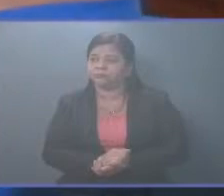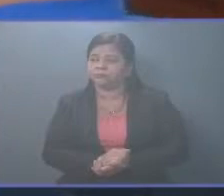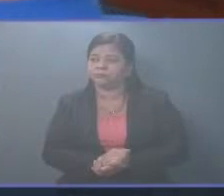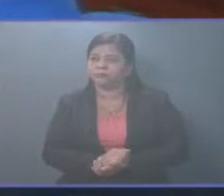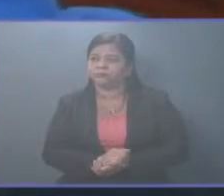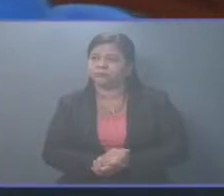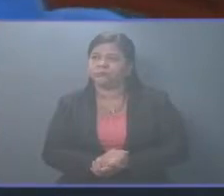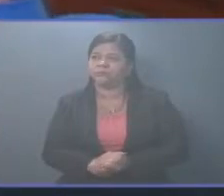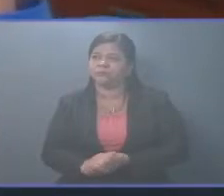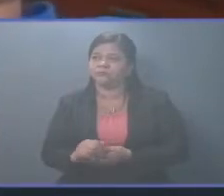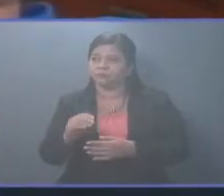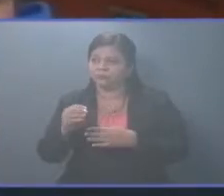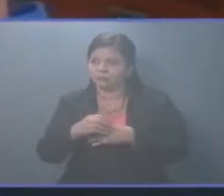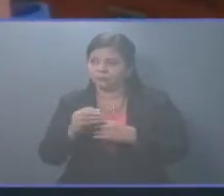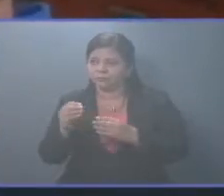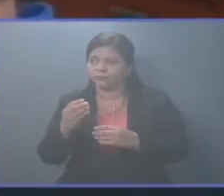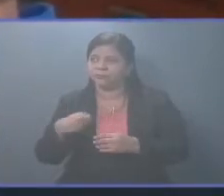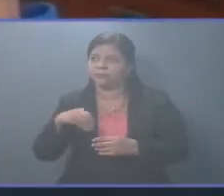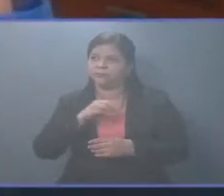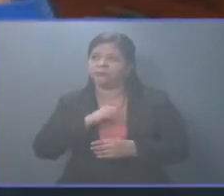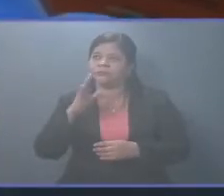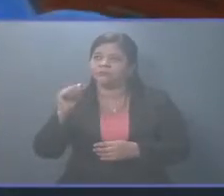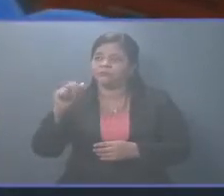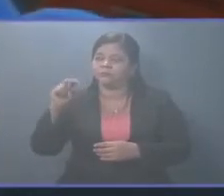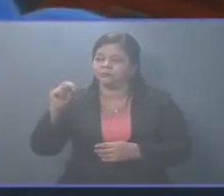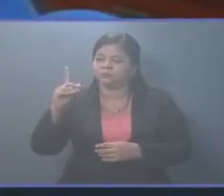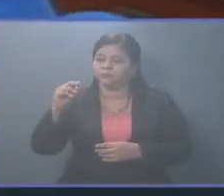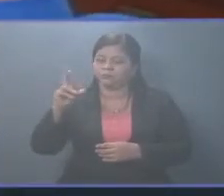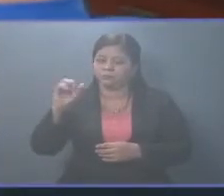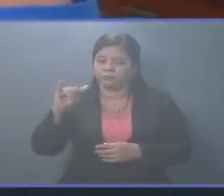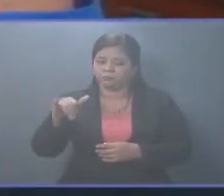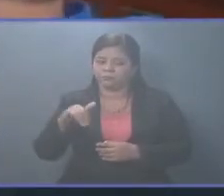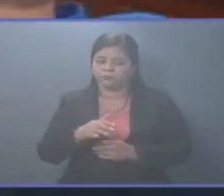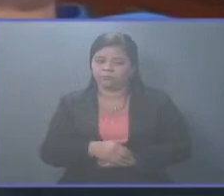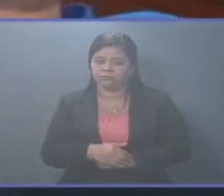Me ha pedido la palabra por el orden el doctor Candray.